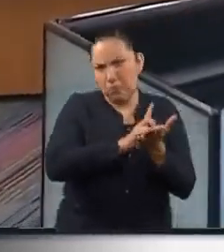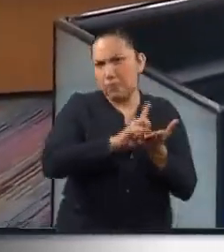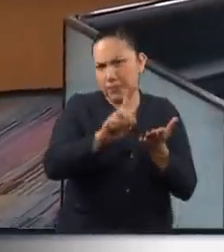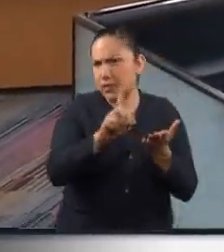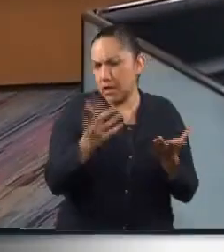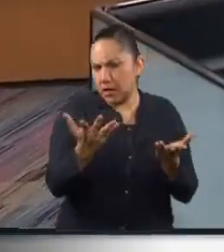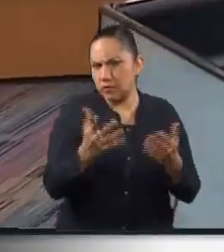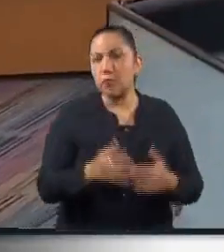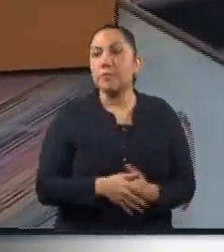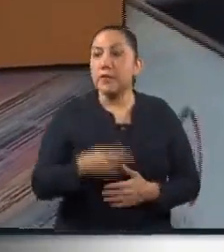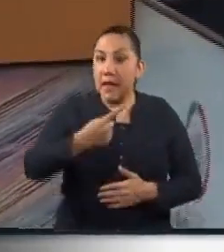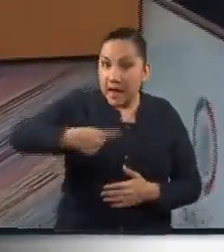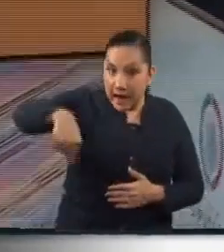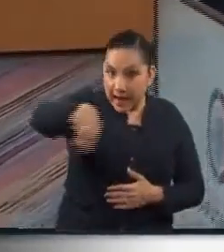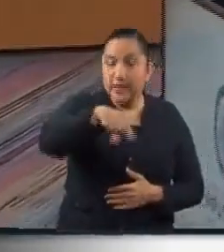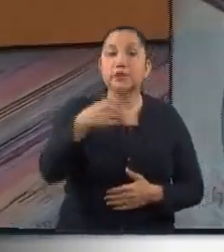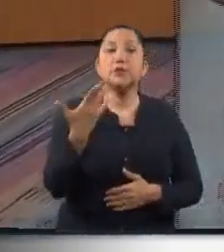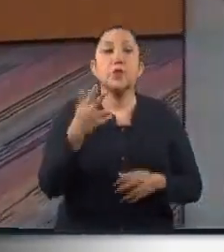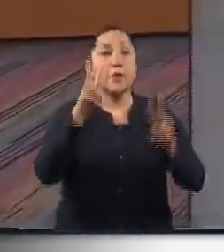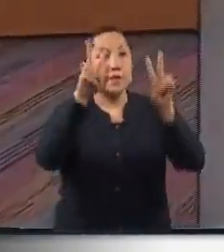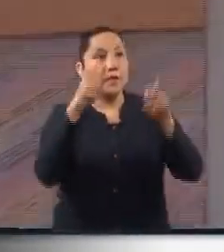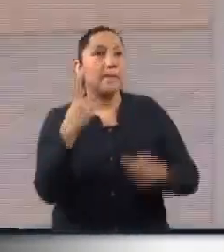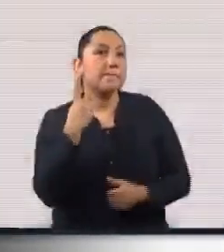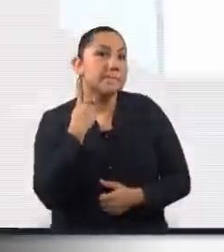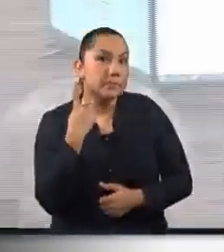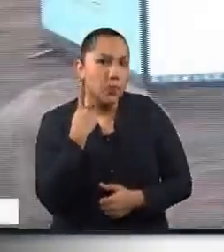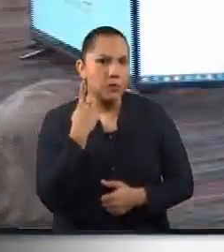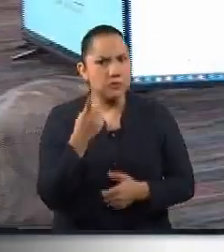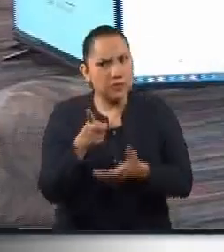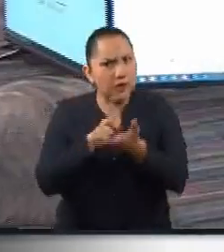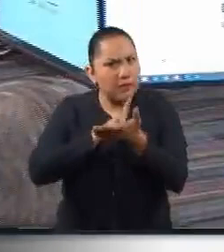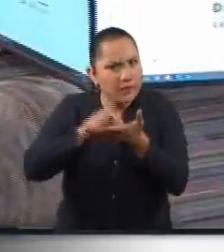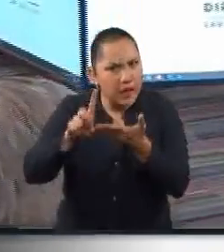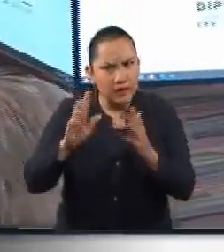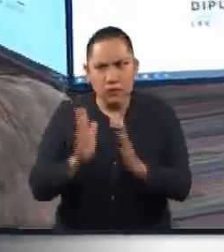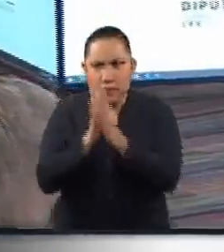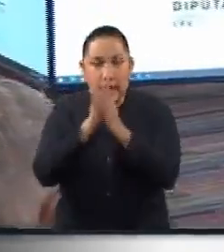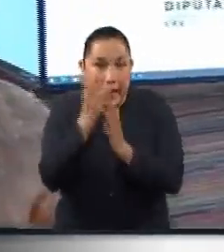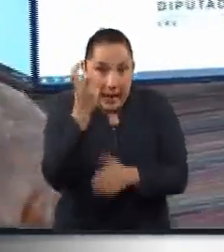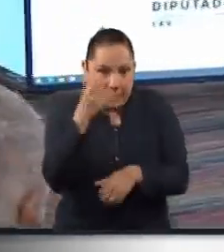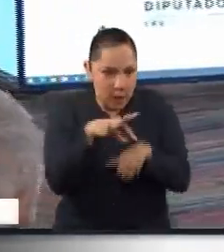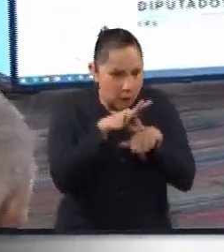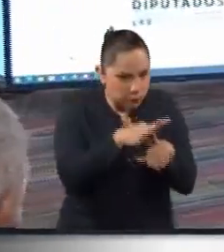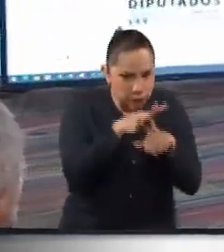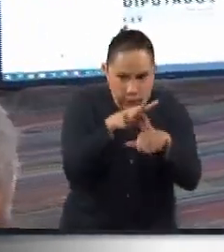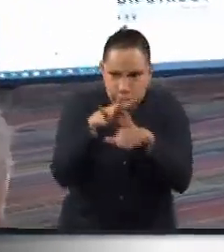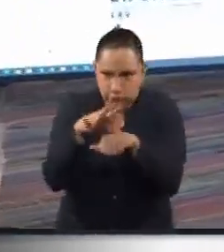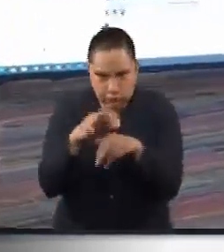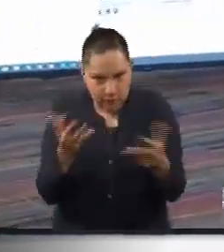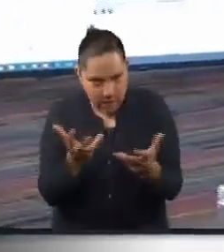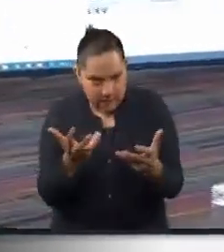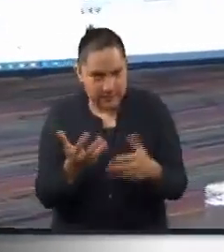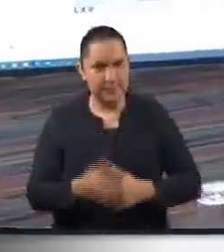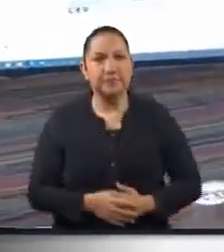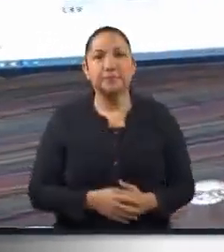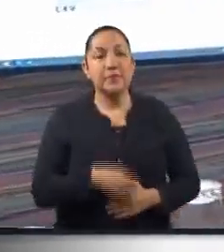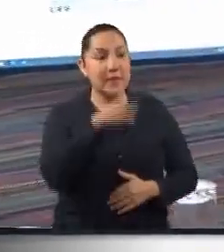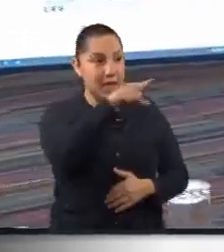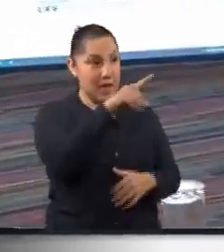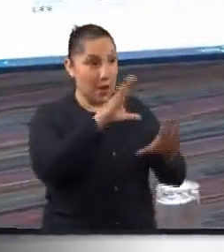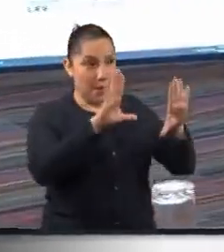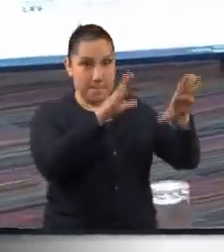efectivo de los Derechos políticos de los y las ciudadanos No hay forma de saber qué está haciendo ese poder judicial